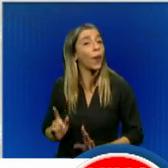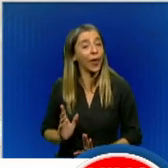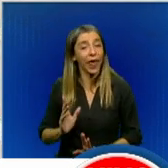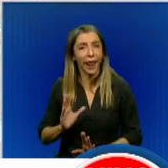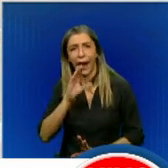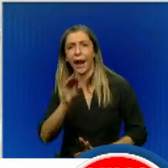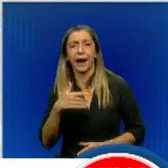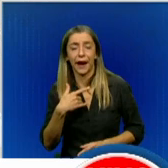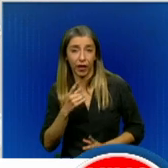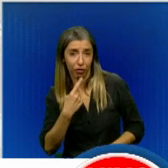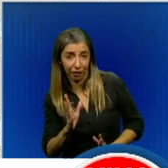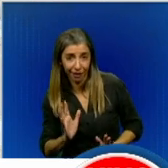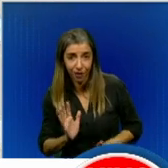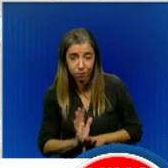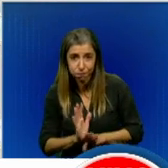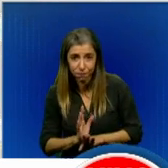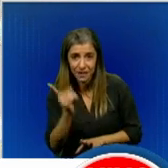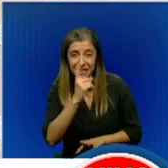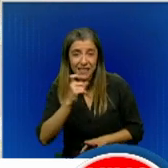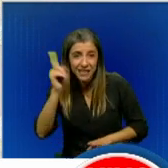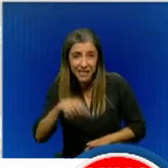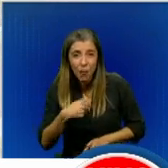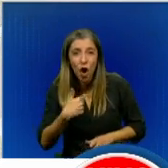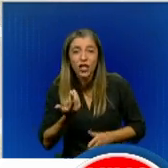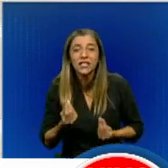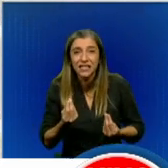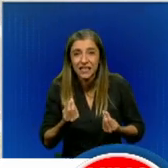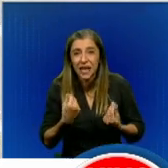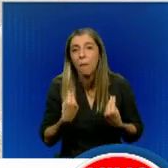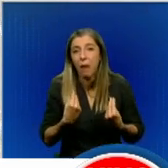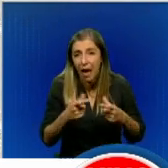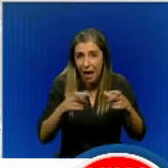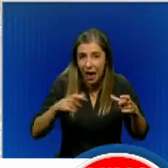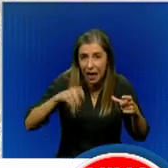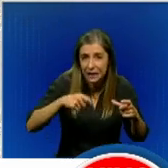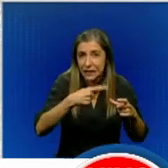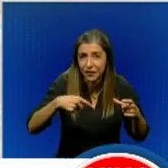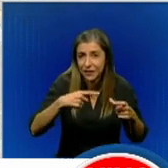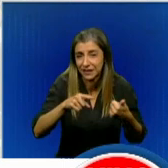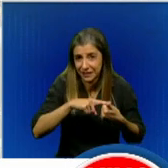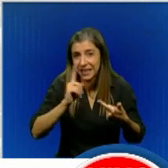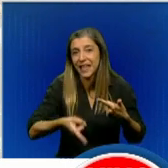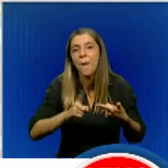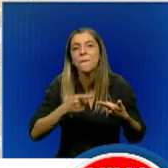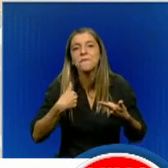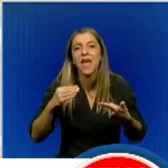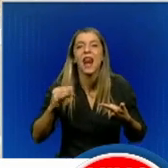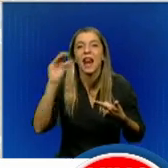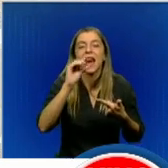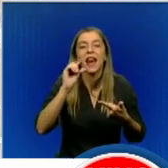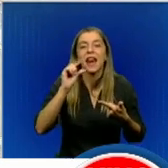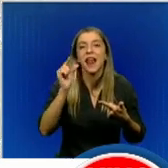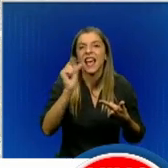100% de contar un cheque a esto hay que agregar más de 20 líneas de crédito que van desde el